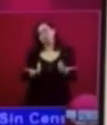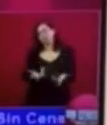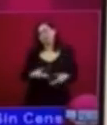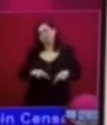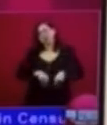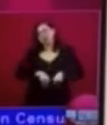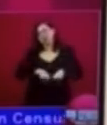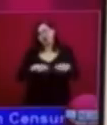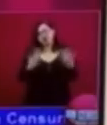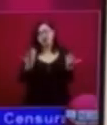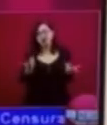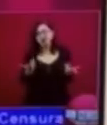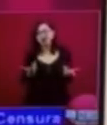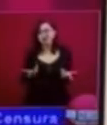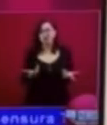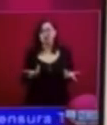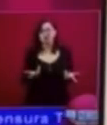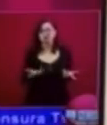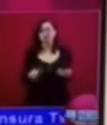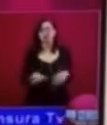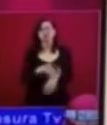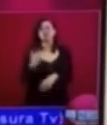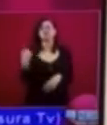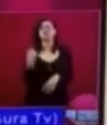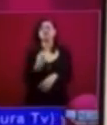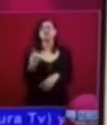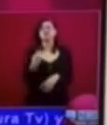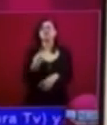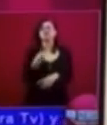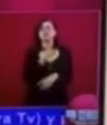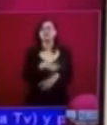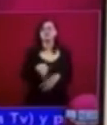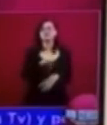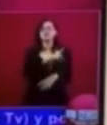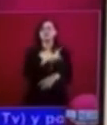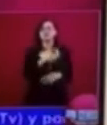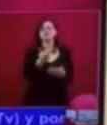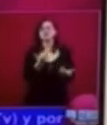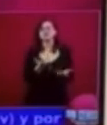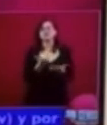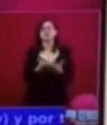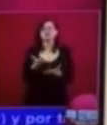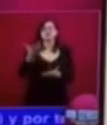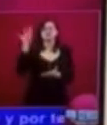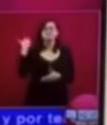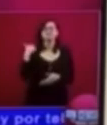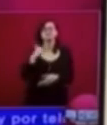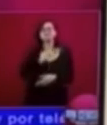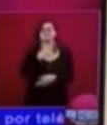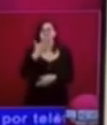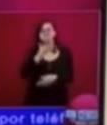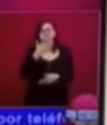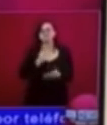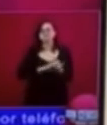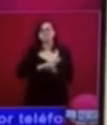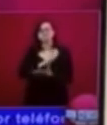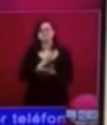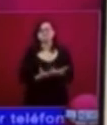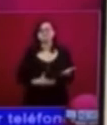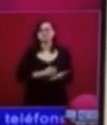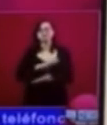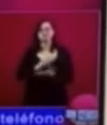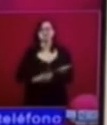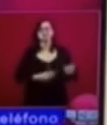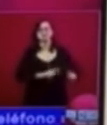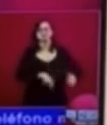puede leer nuestra gente, las personas que amablemente nos sintonizan, se conectan con nosotros, Jorge, esto que han publicado